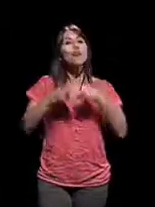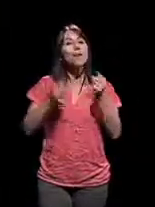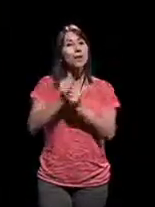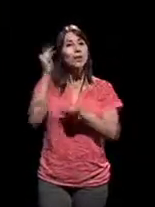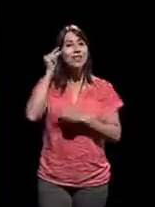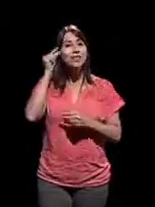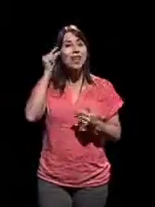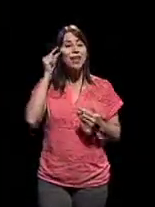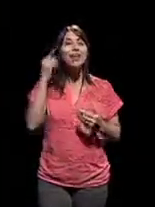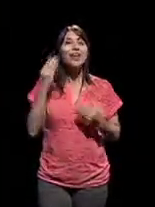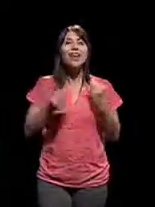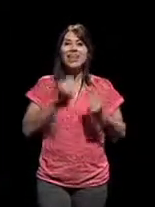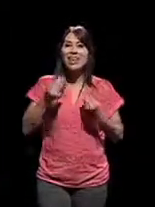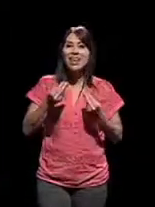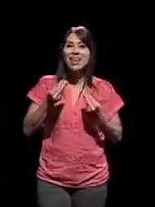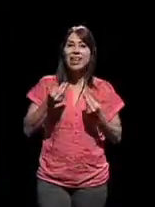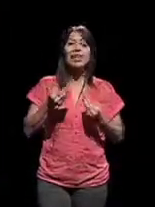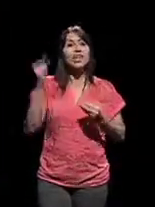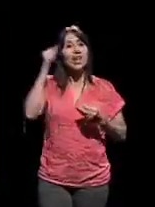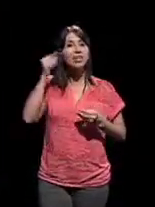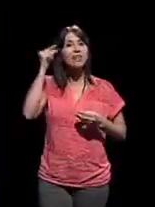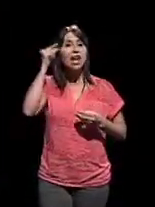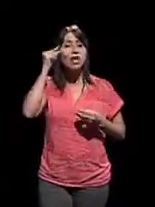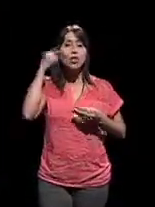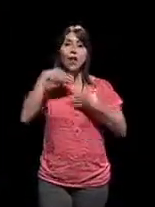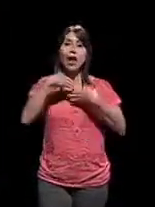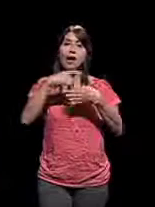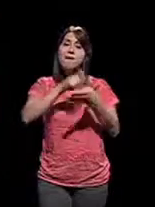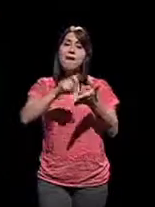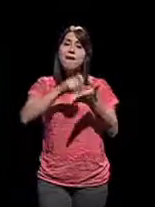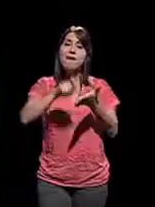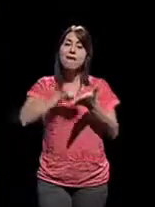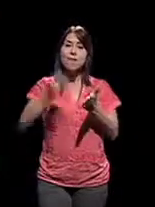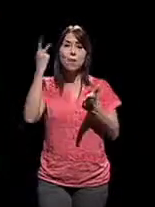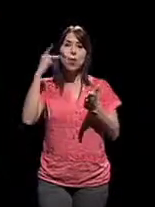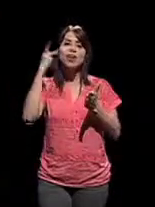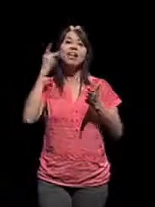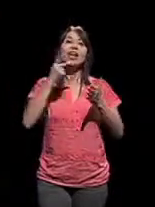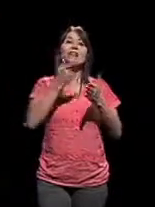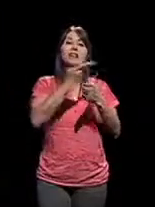adulta mayor como en población con discapacidad. Y es que el Estado tiende a hacer políticas